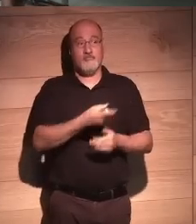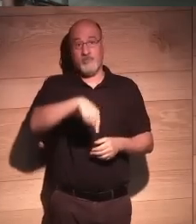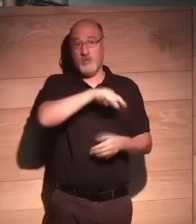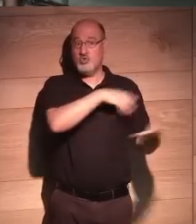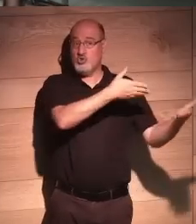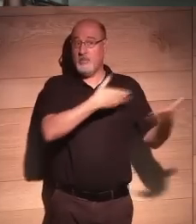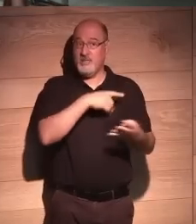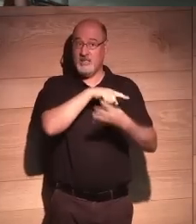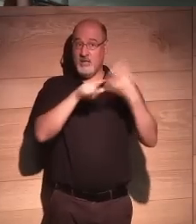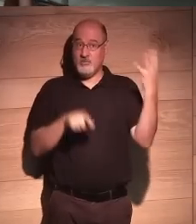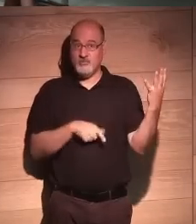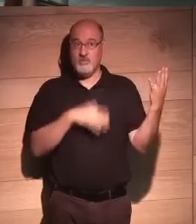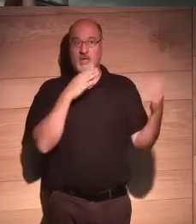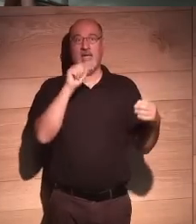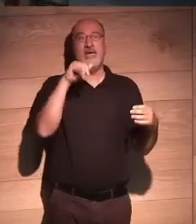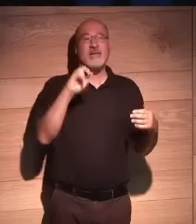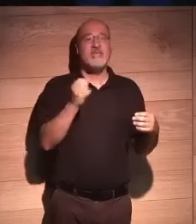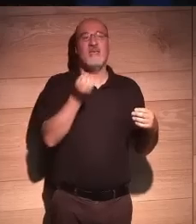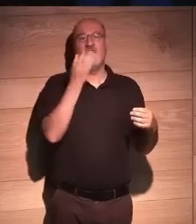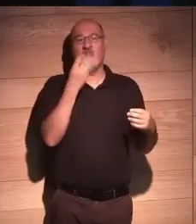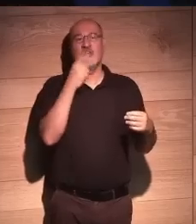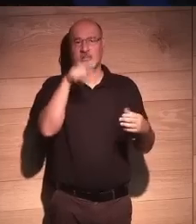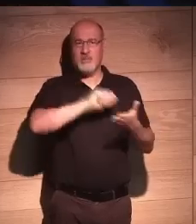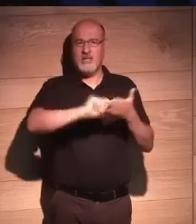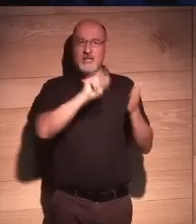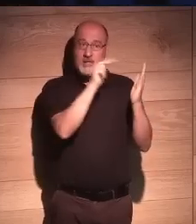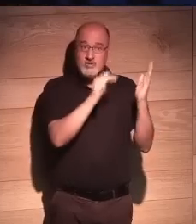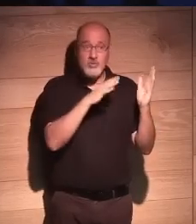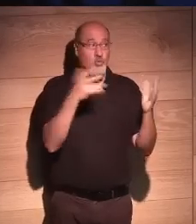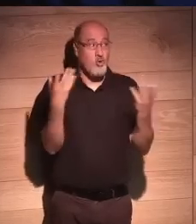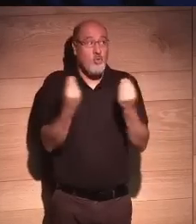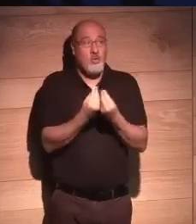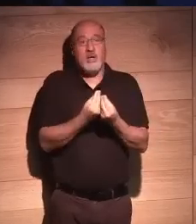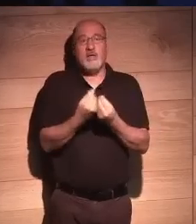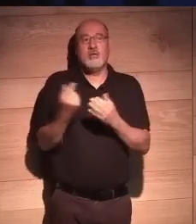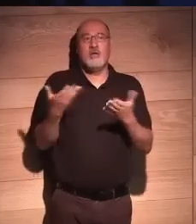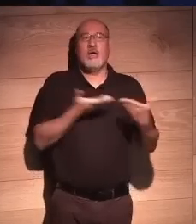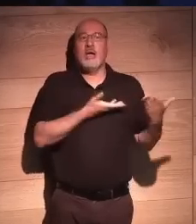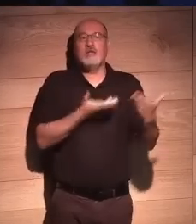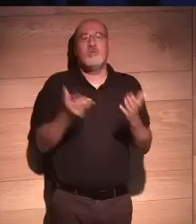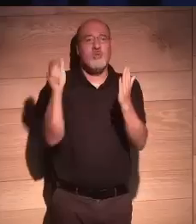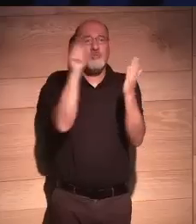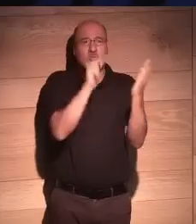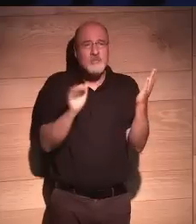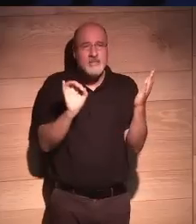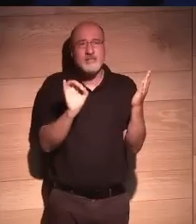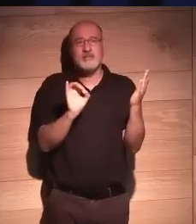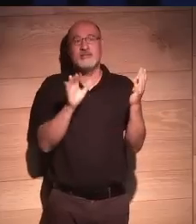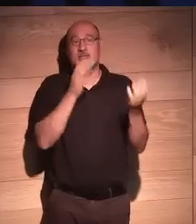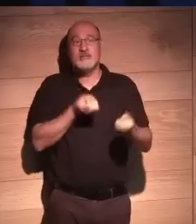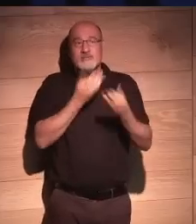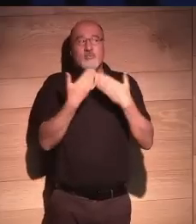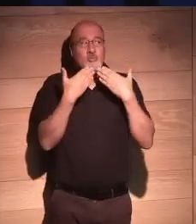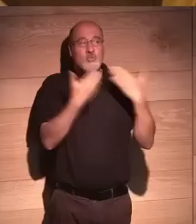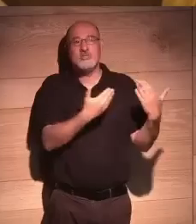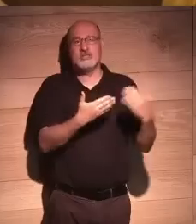nuestros invitados, a Enrique Flores, nuestro ilustrador, por habernos ayudado durante la charla.